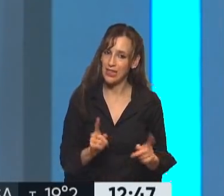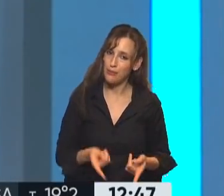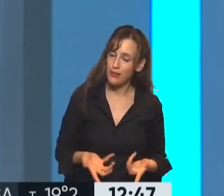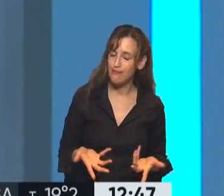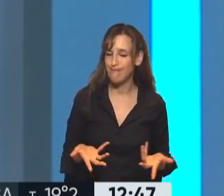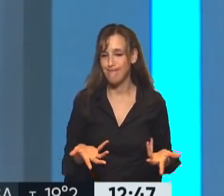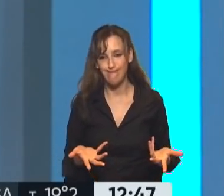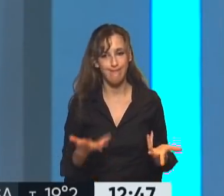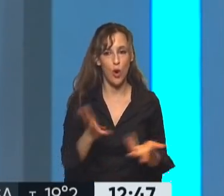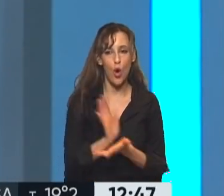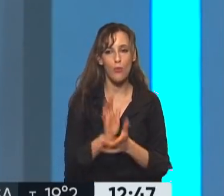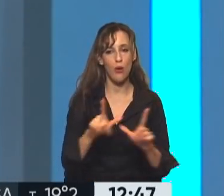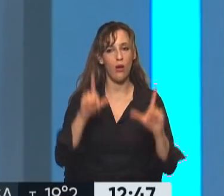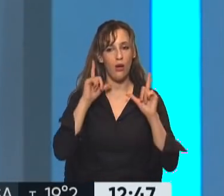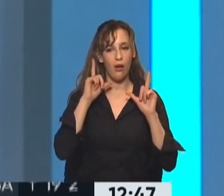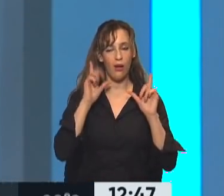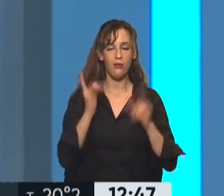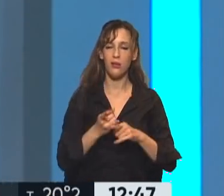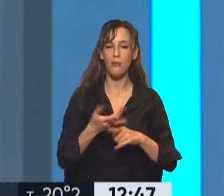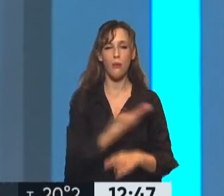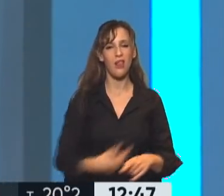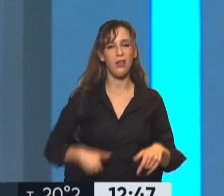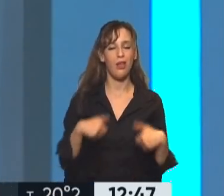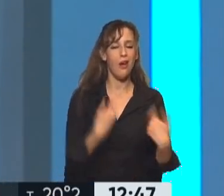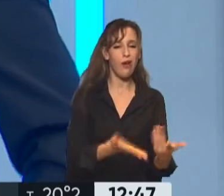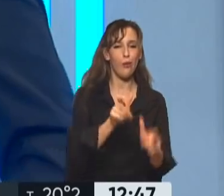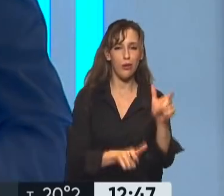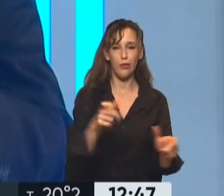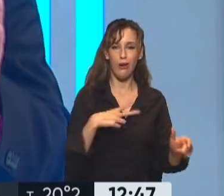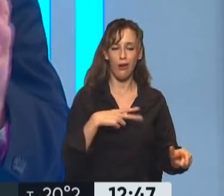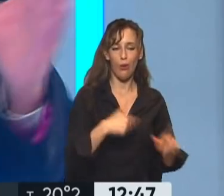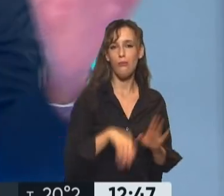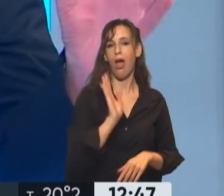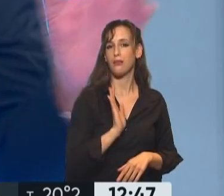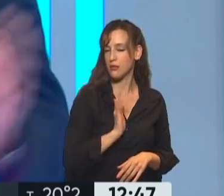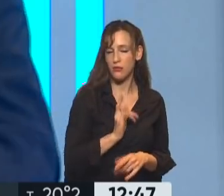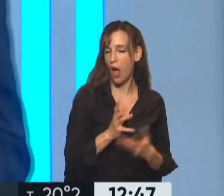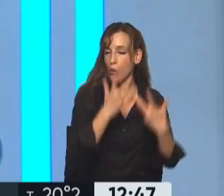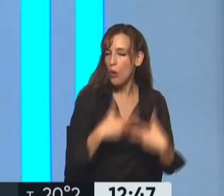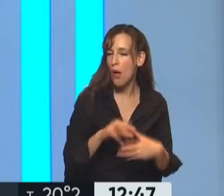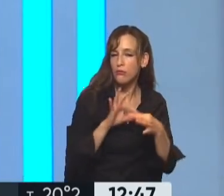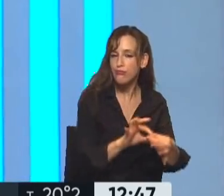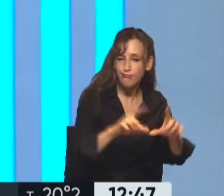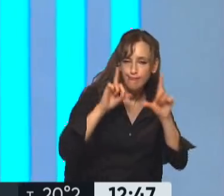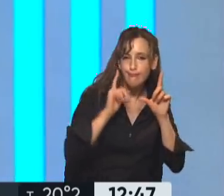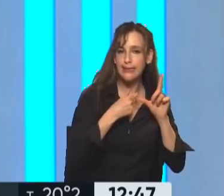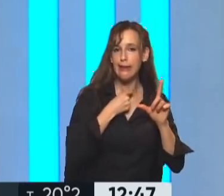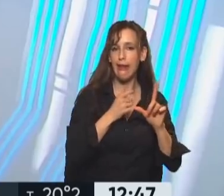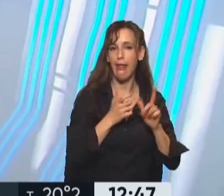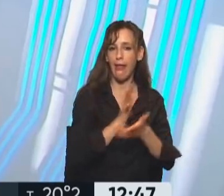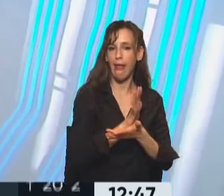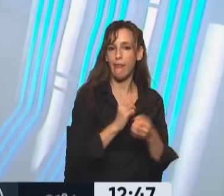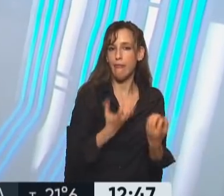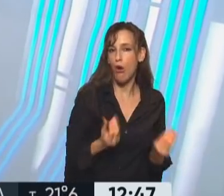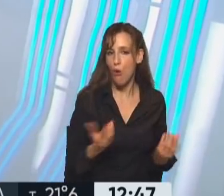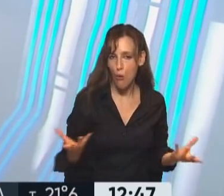mote de presidente de los ricos. Sin ¿no? duda. Algo muy fuerte. Y qué debate interesantísimo se viene el próximo 20 de abril, Leticia,